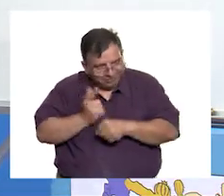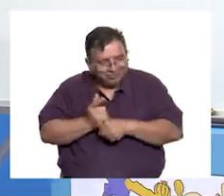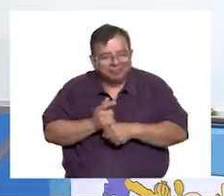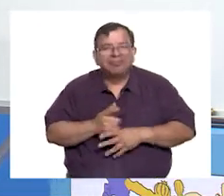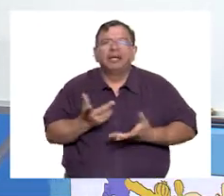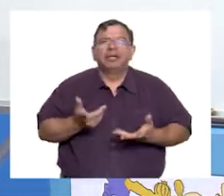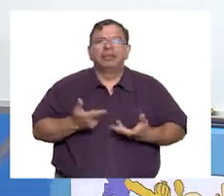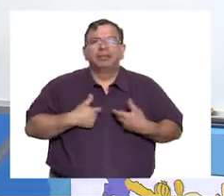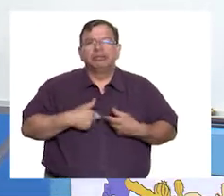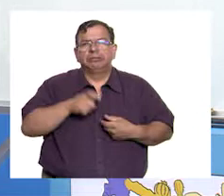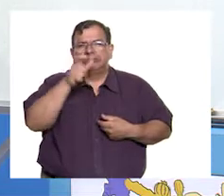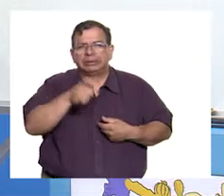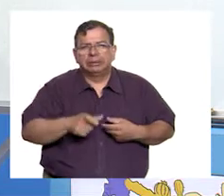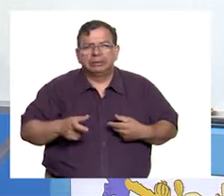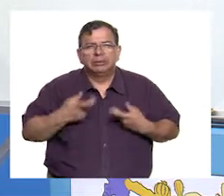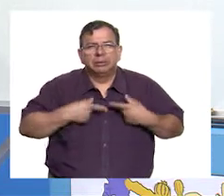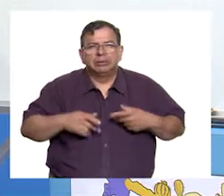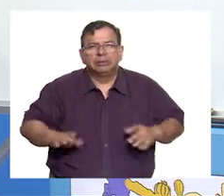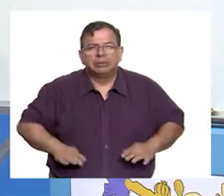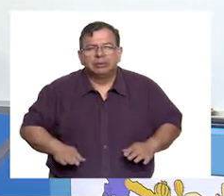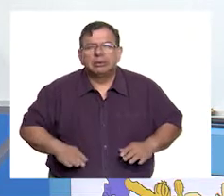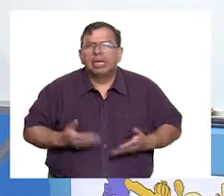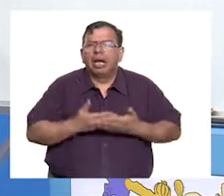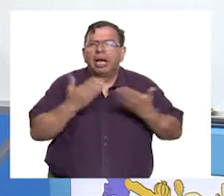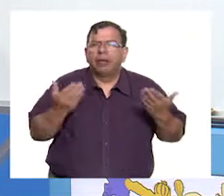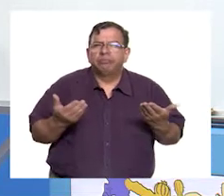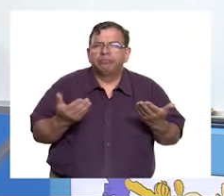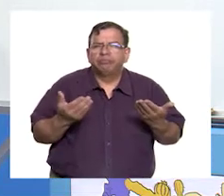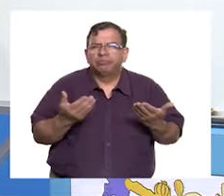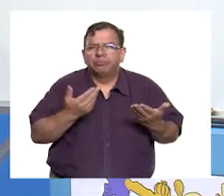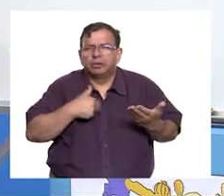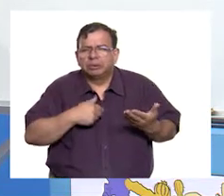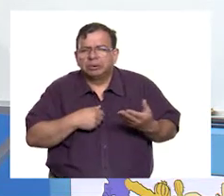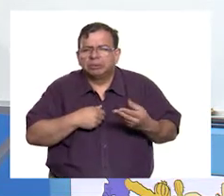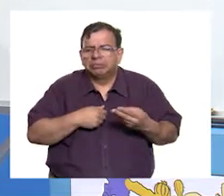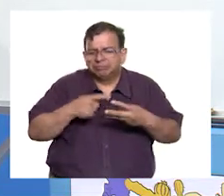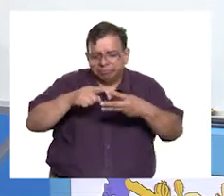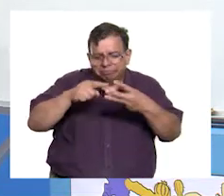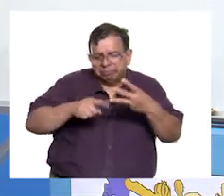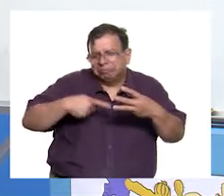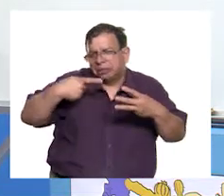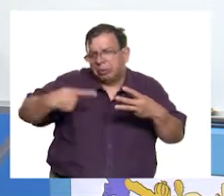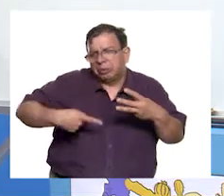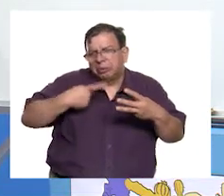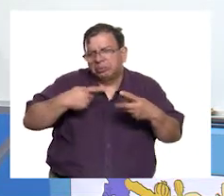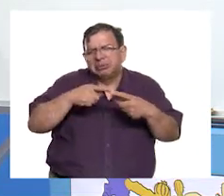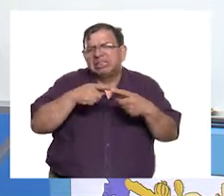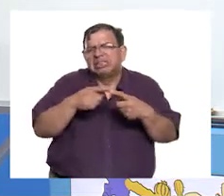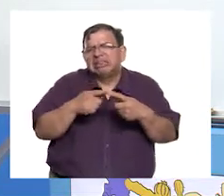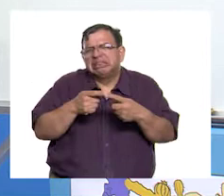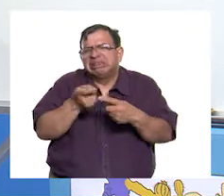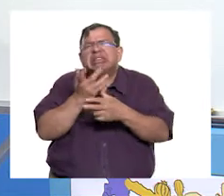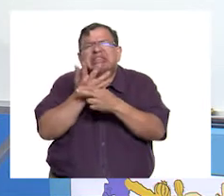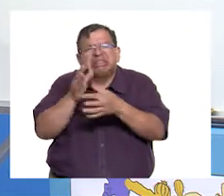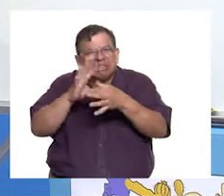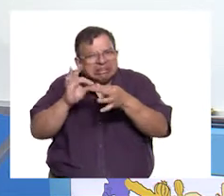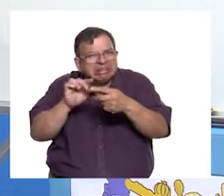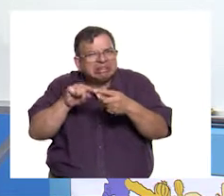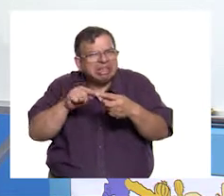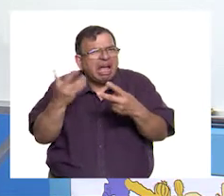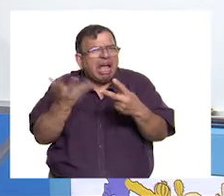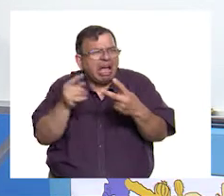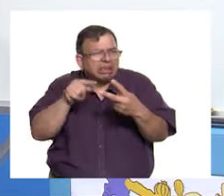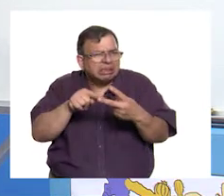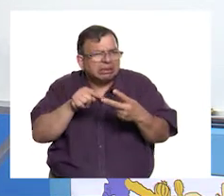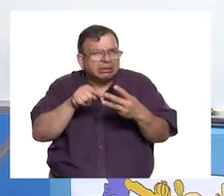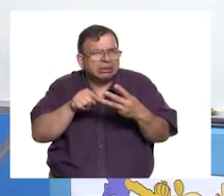analizando las características de los personajes, nos conviene hacernos al menos 3 preguntas. ¿Qué se dice de ellos? ¿Qué hacen? ¿Y